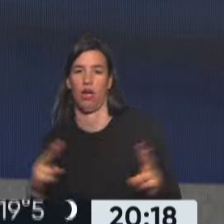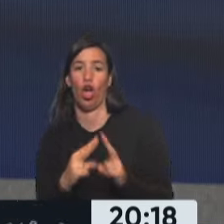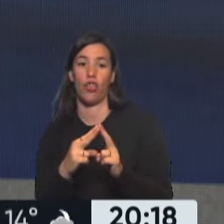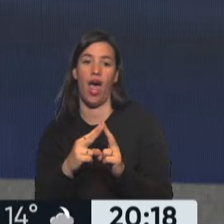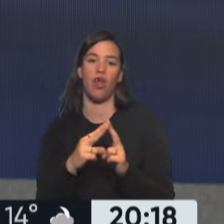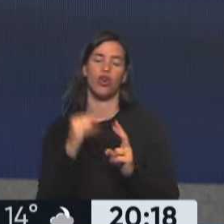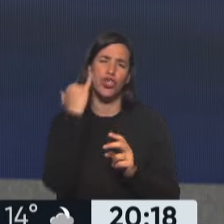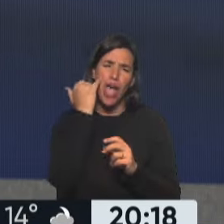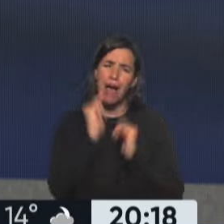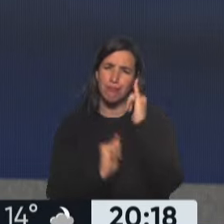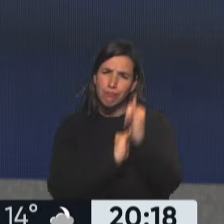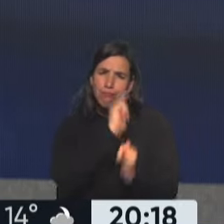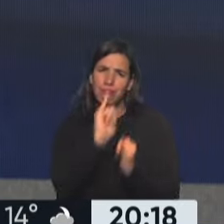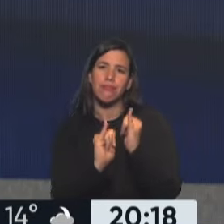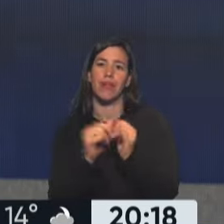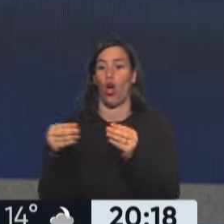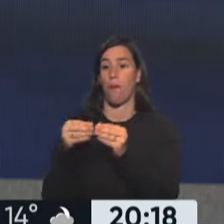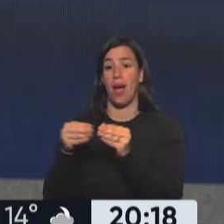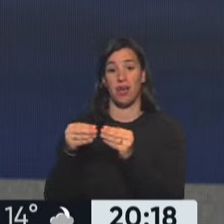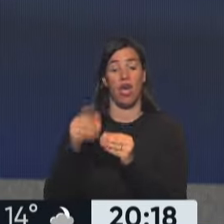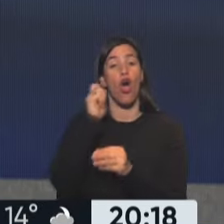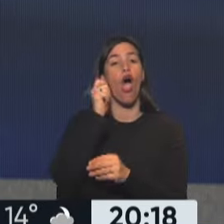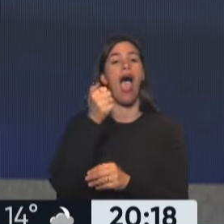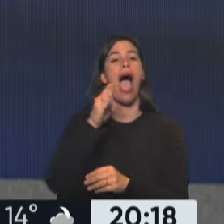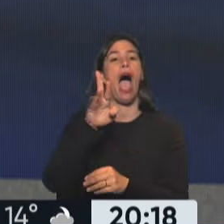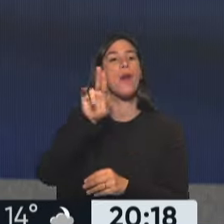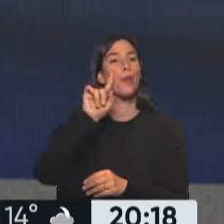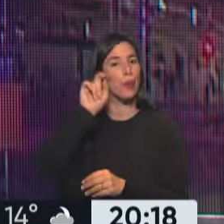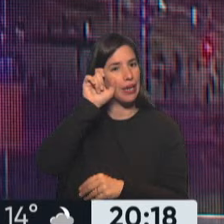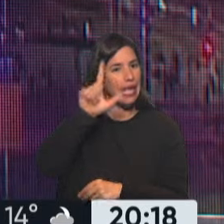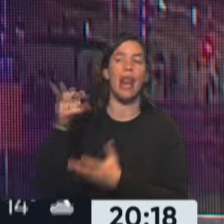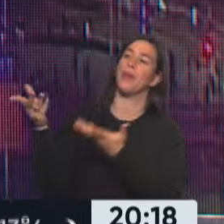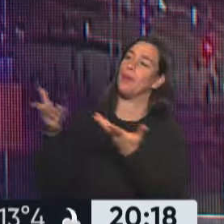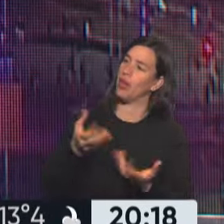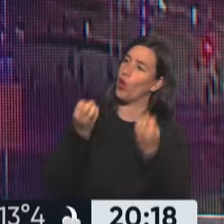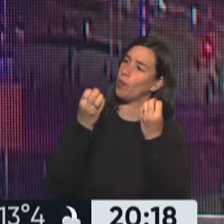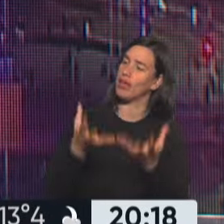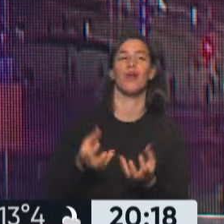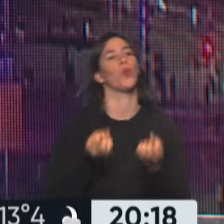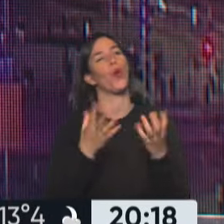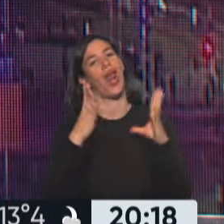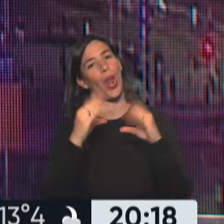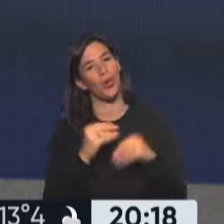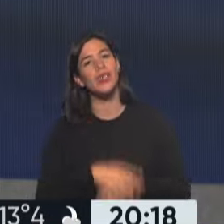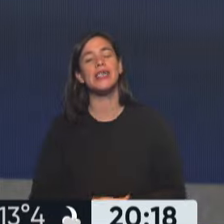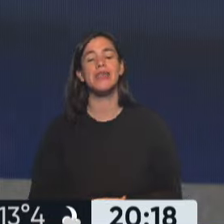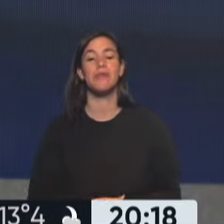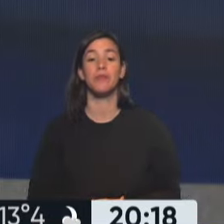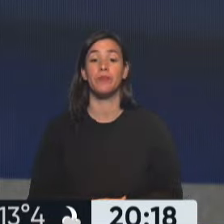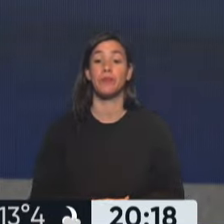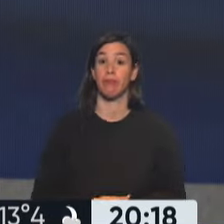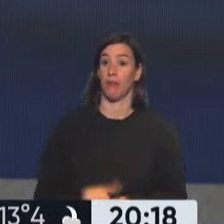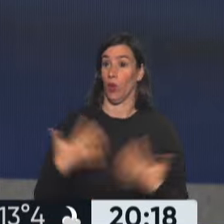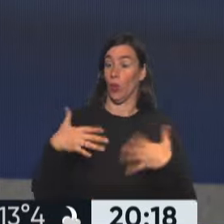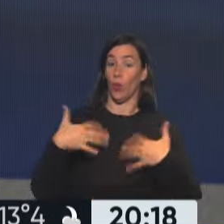Ya mismo con Gabriel lavi analista político Gabriel bienvenido Cómo estamos cómo andan Buenas noches muy bien Bueno decíamos ha pasado hoy mucho